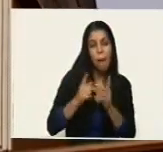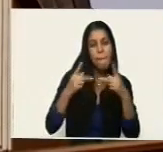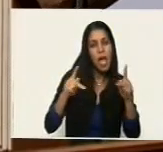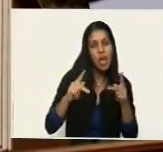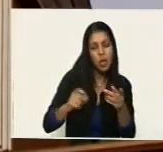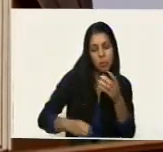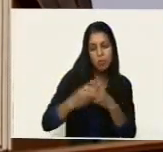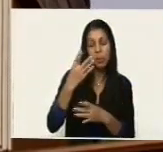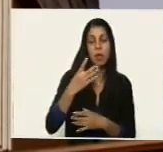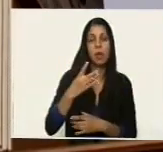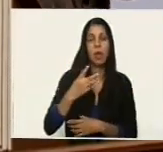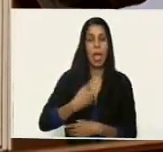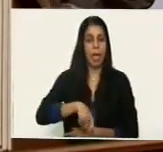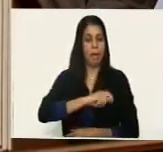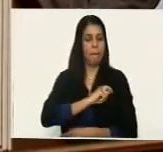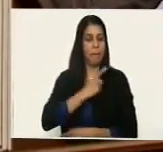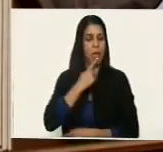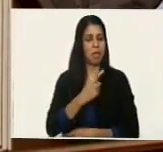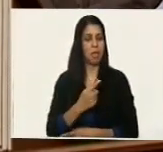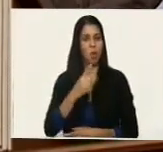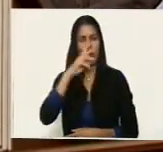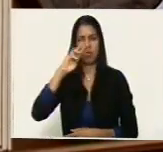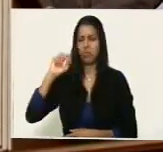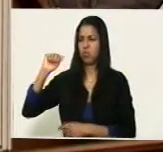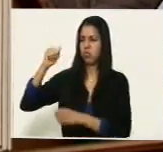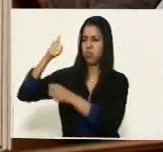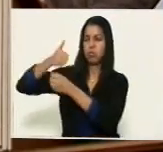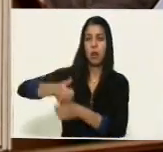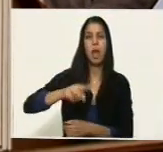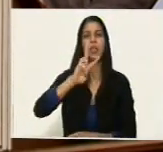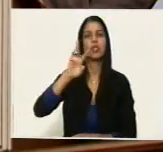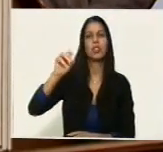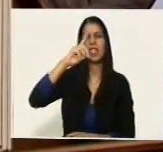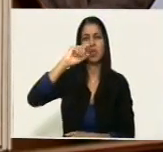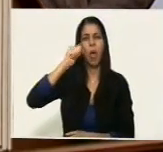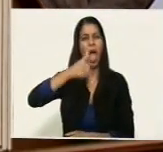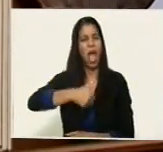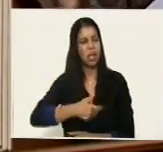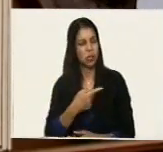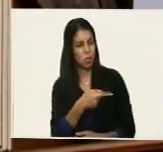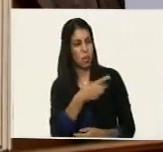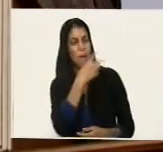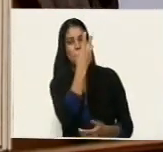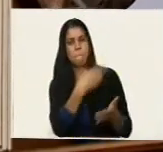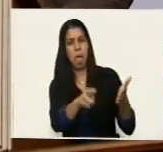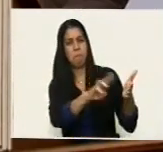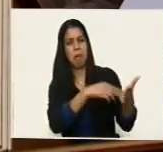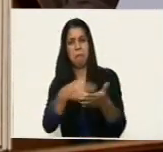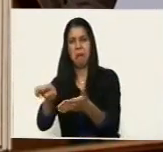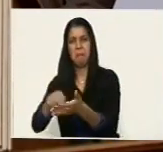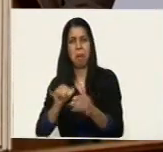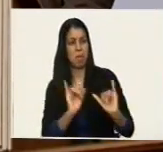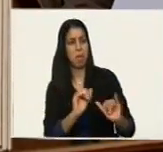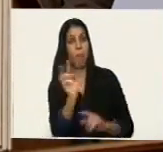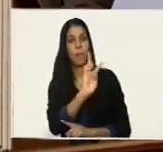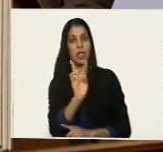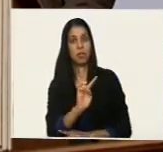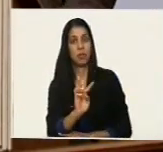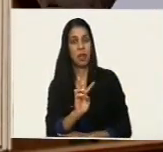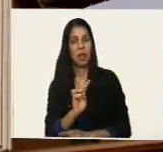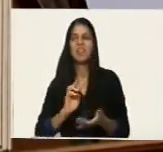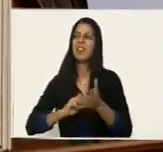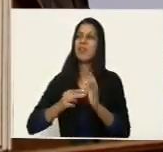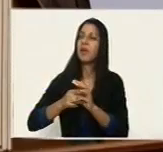corona española está sancionando venezolanos. 200 años. Es decir, el dinosaurio todavía está allí.